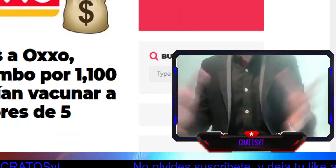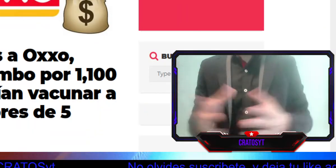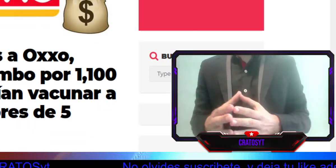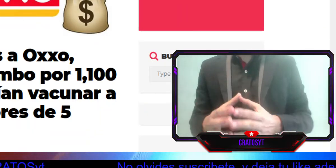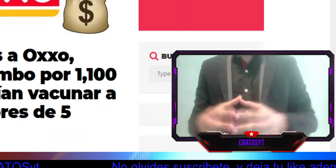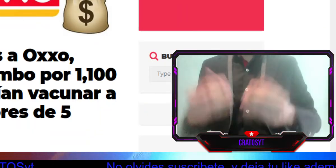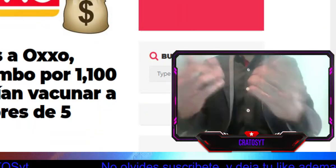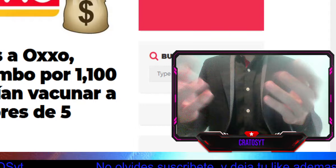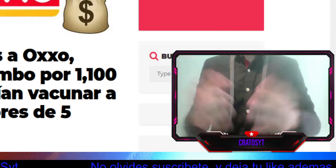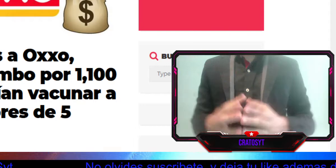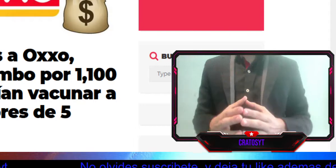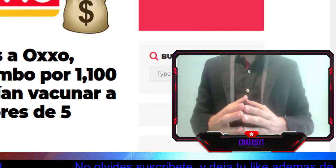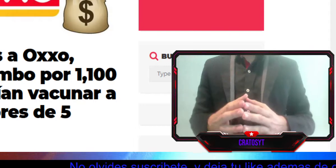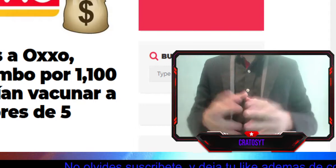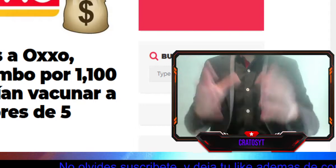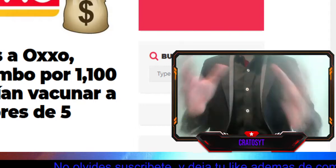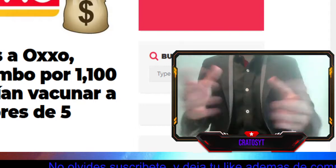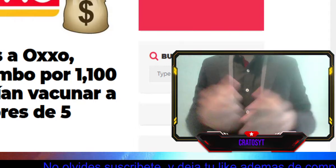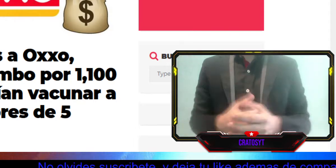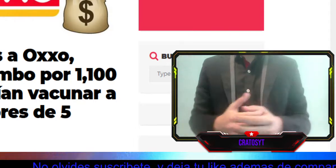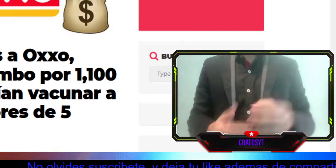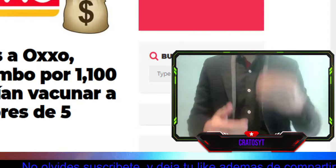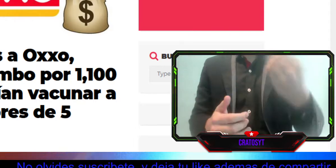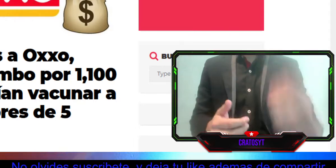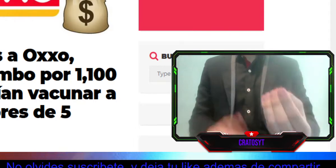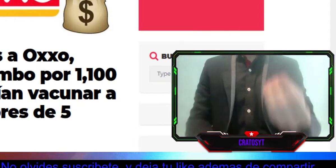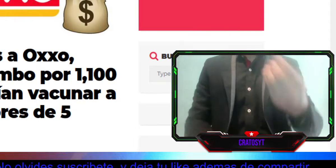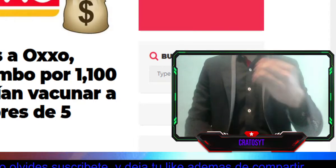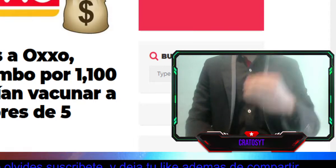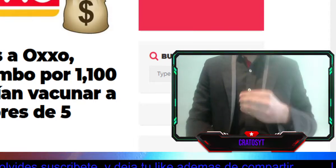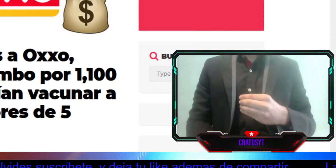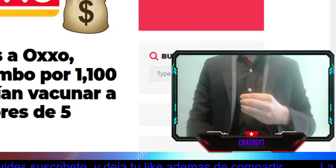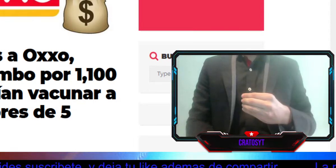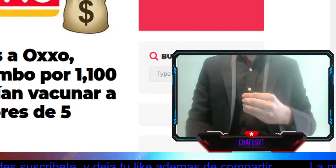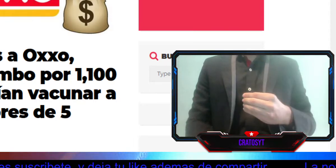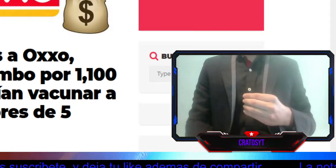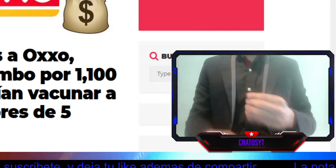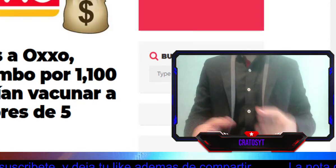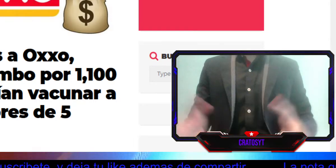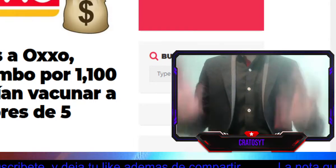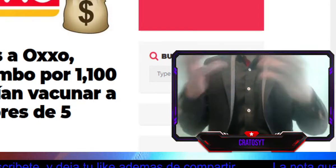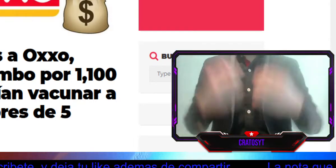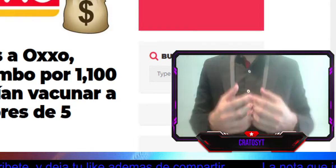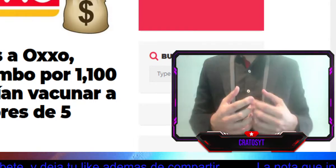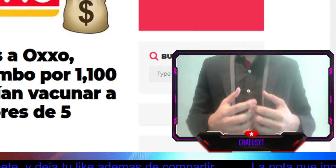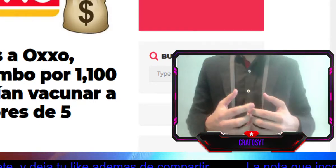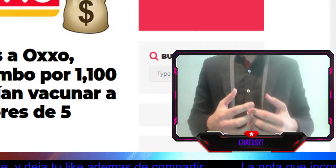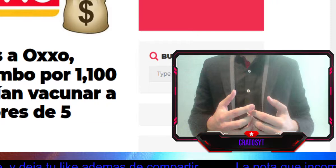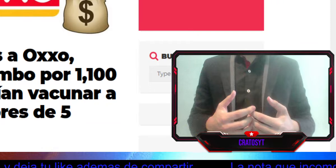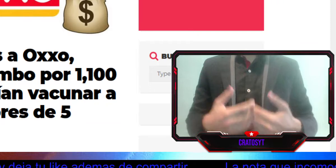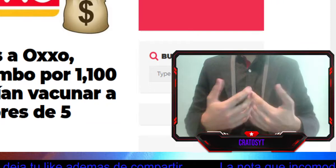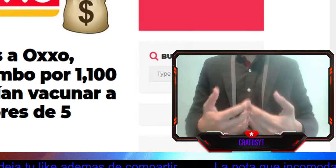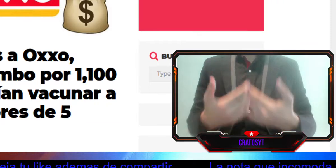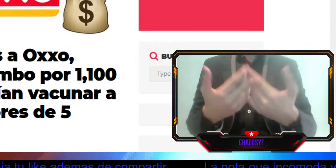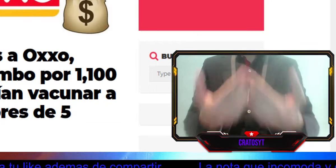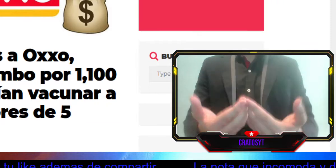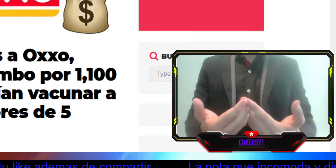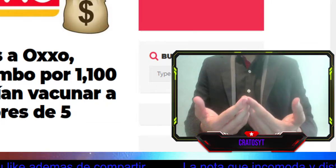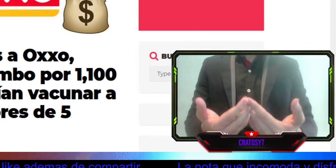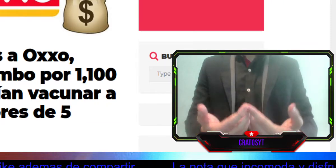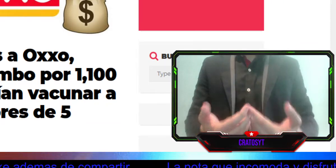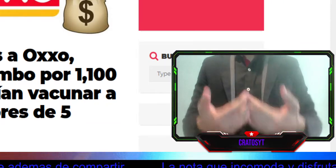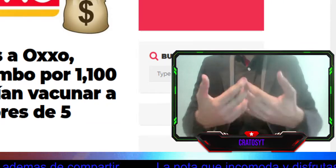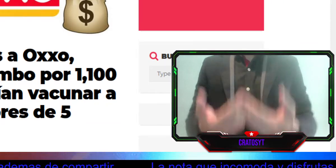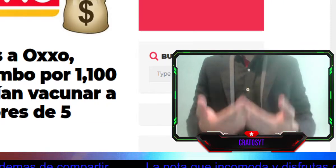nubló el cielo o no hay suficiente viento, te vas a quedar sin energía. No, lo que ocurre es que entonces la CFE tiene que entrar a producir esa